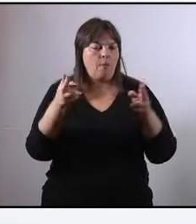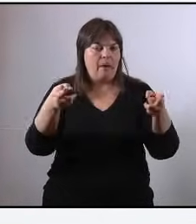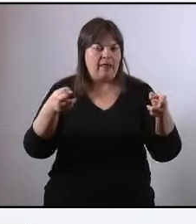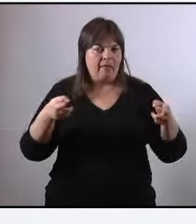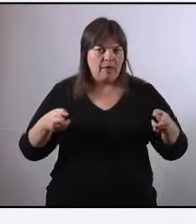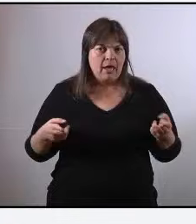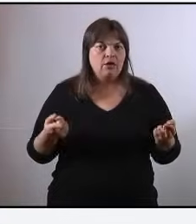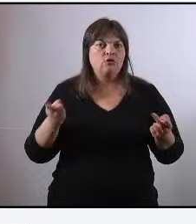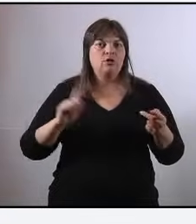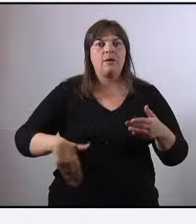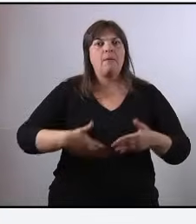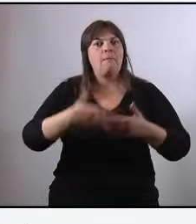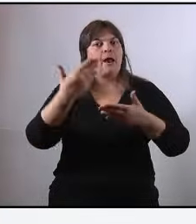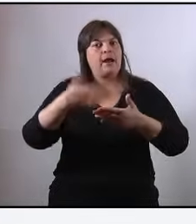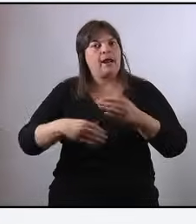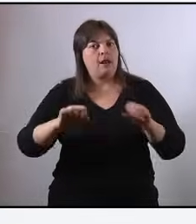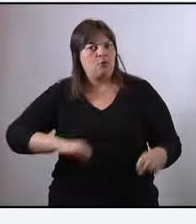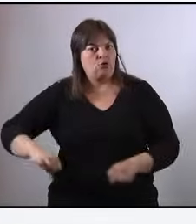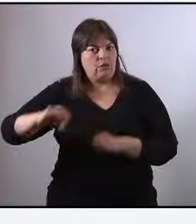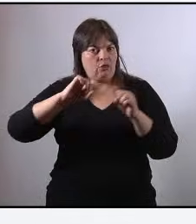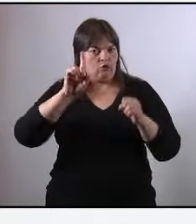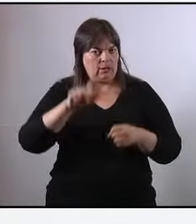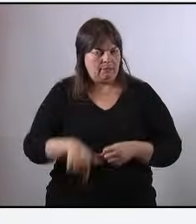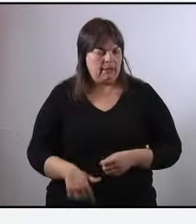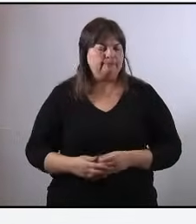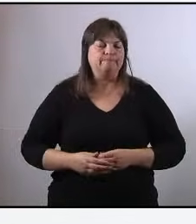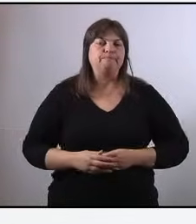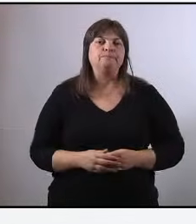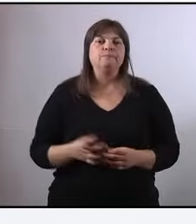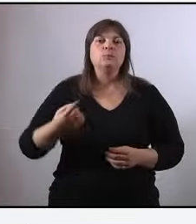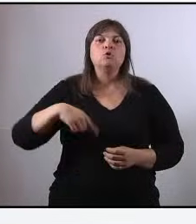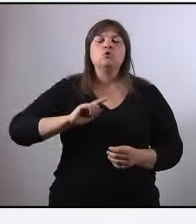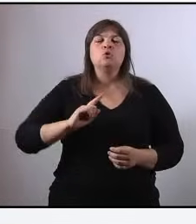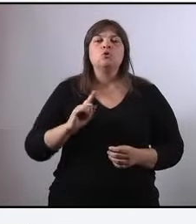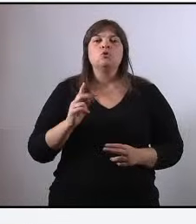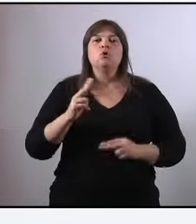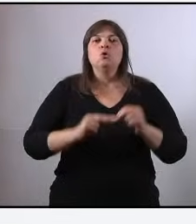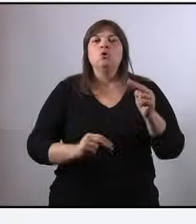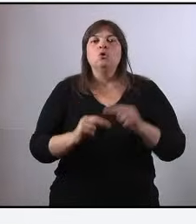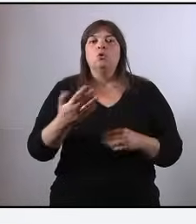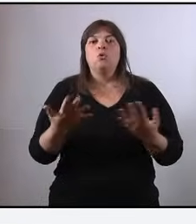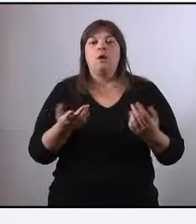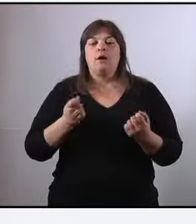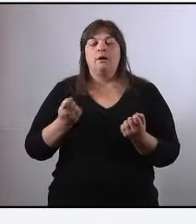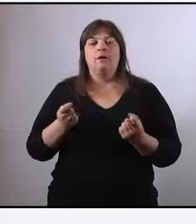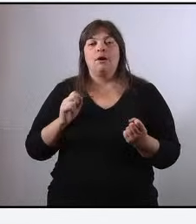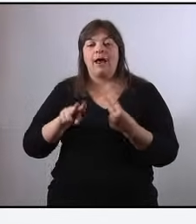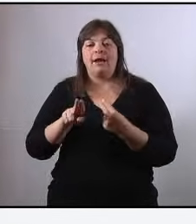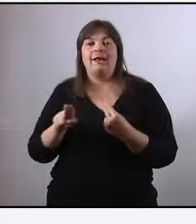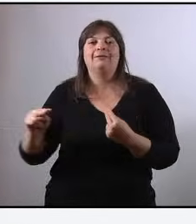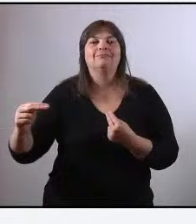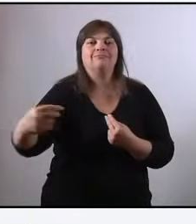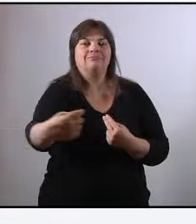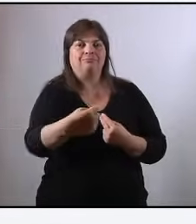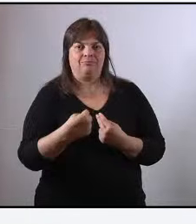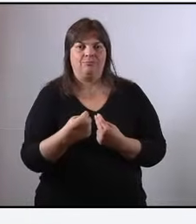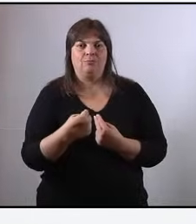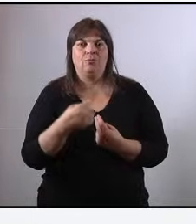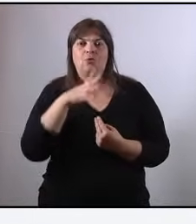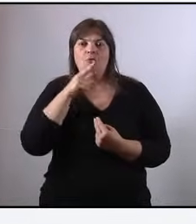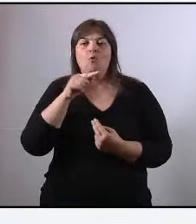y las barreras de protección. Y también vamos a construir un carril de cambio de sentido en el